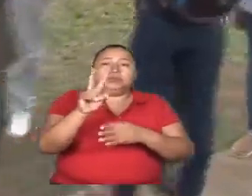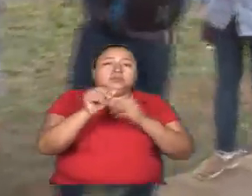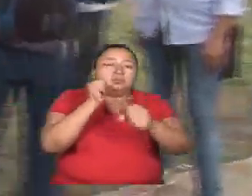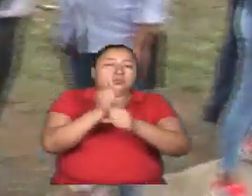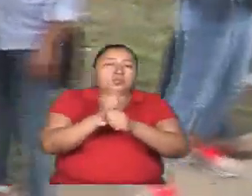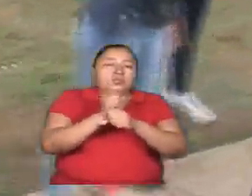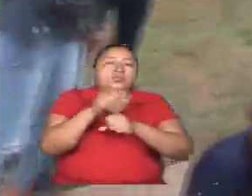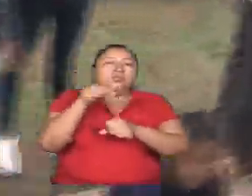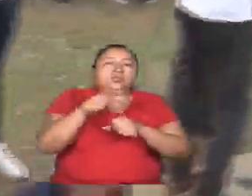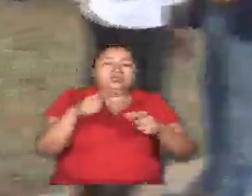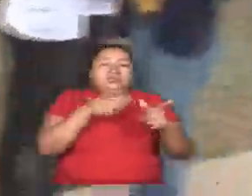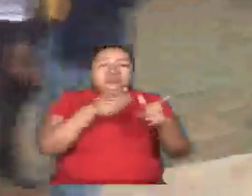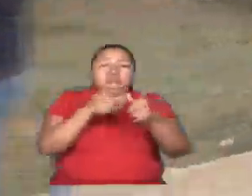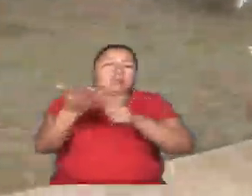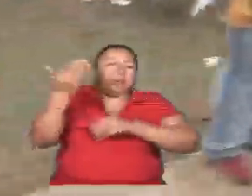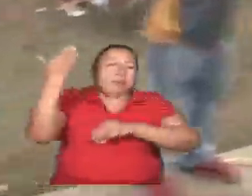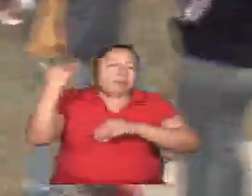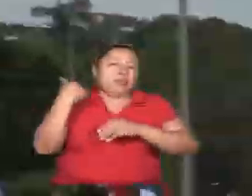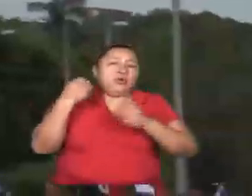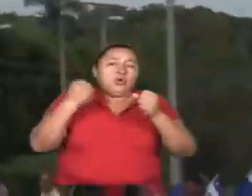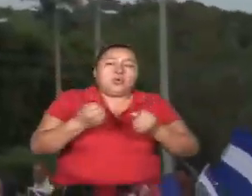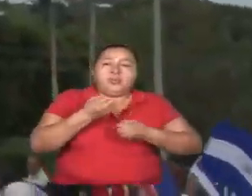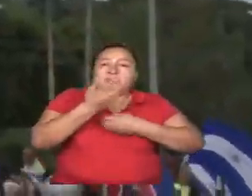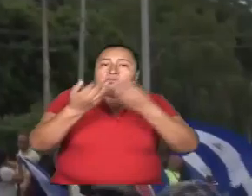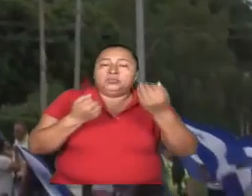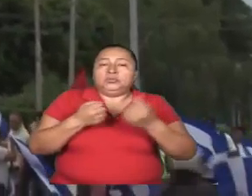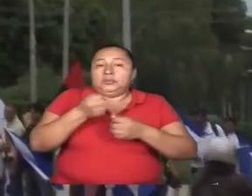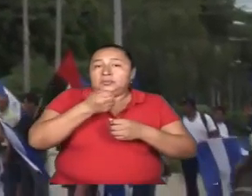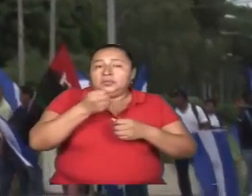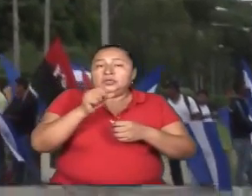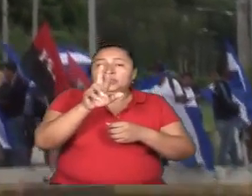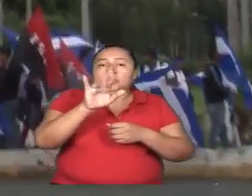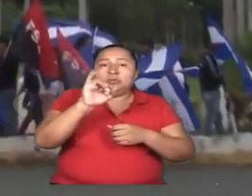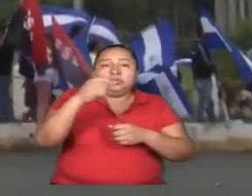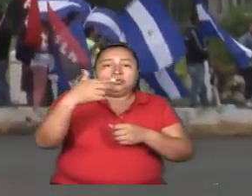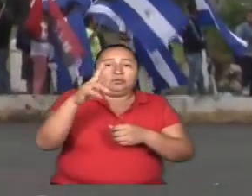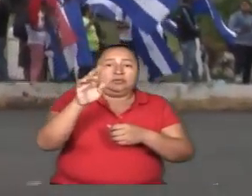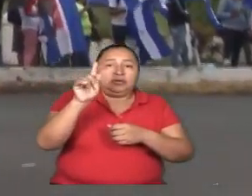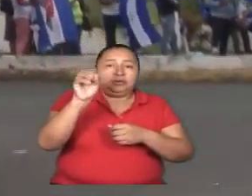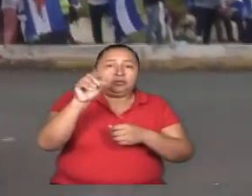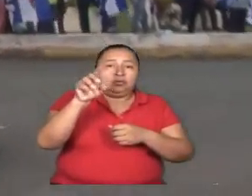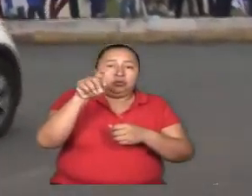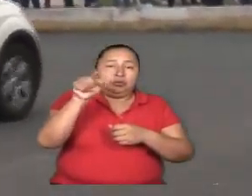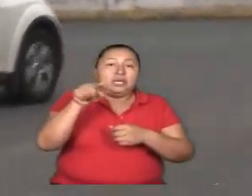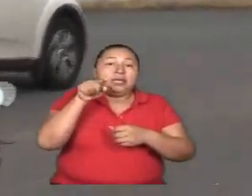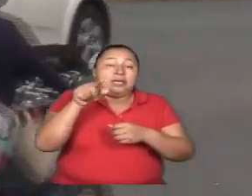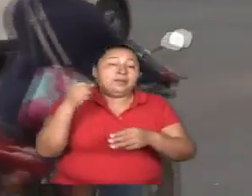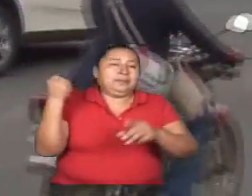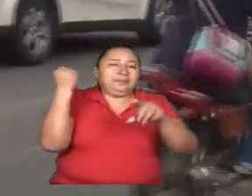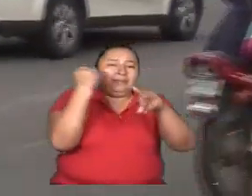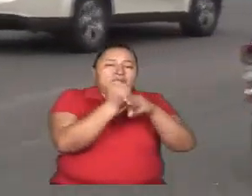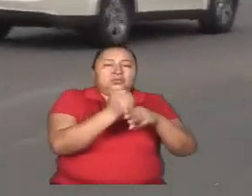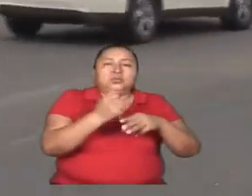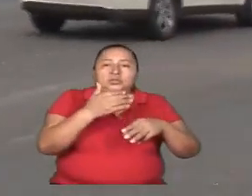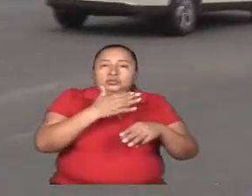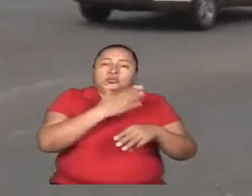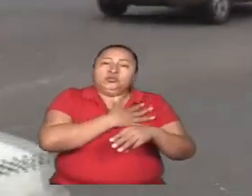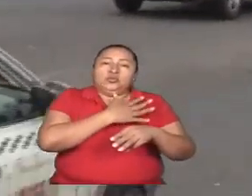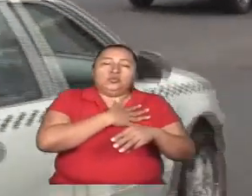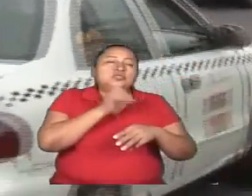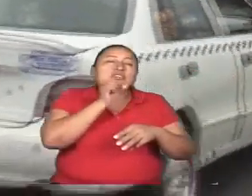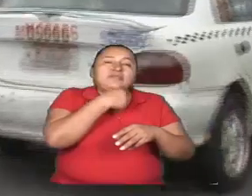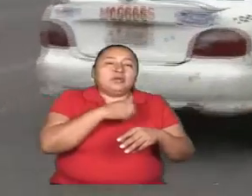aniversario de la gesta histórica del poeta y periodista Rigoberto López Pérez, quien ajustició al dictador Anastasio Somoza García